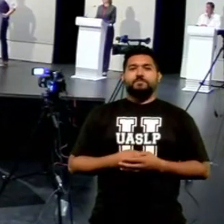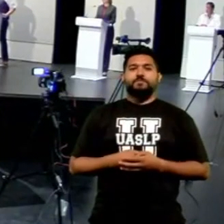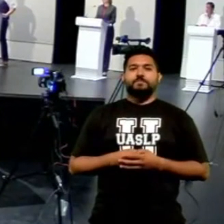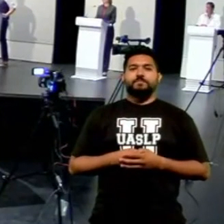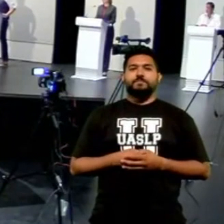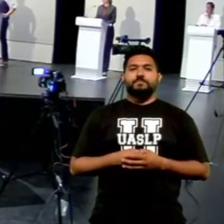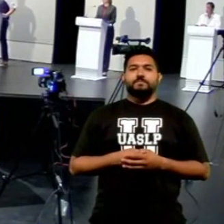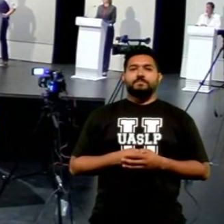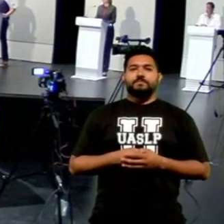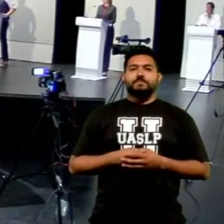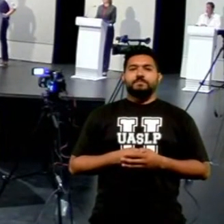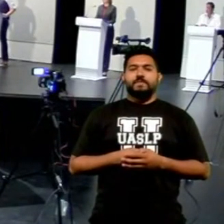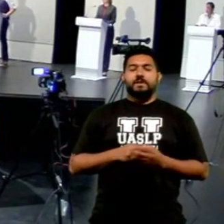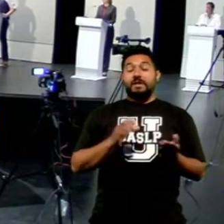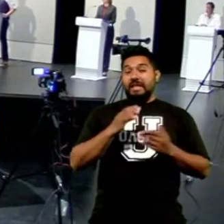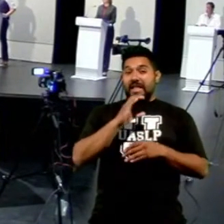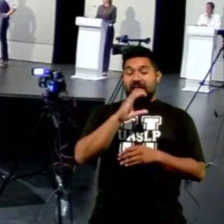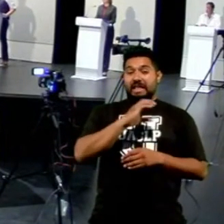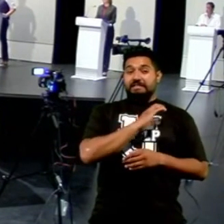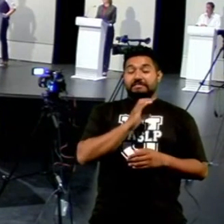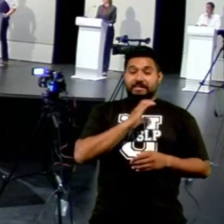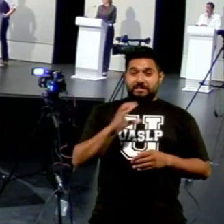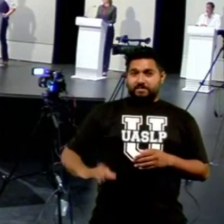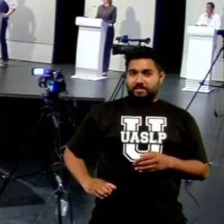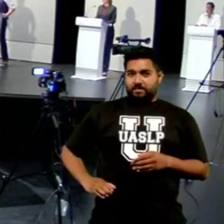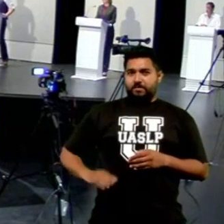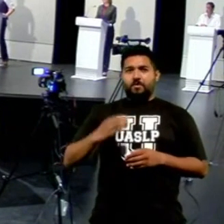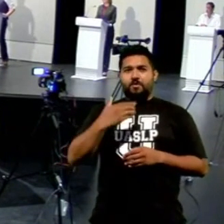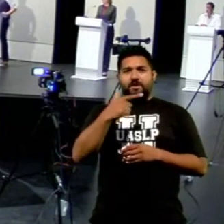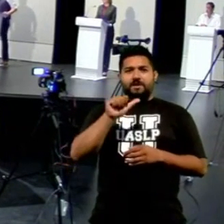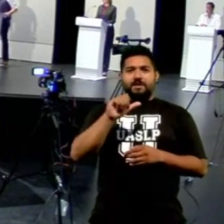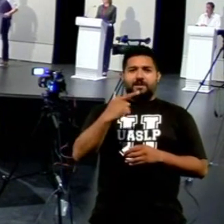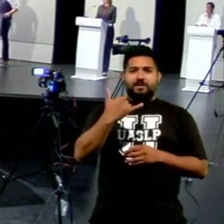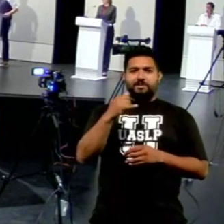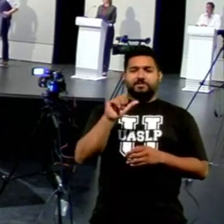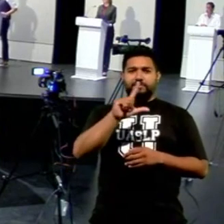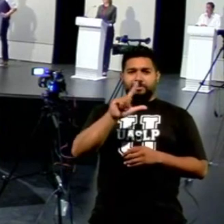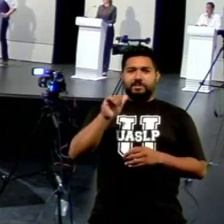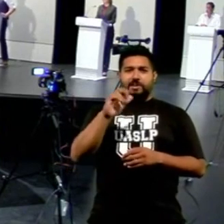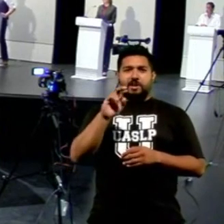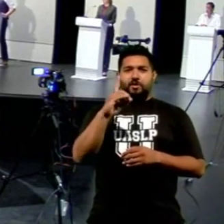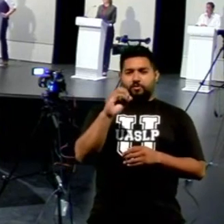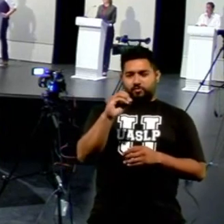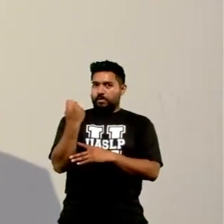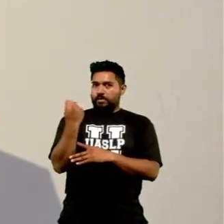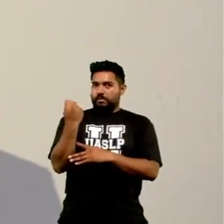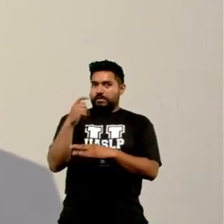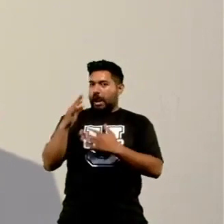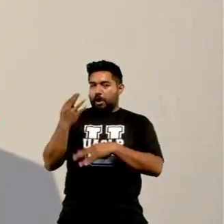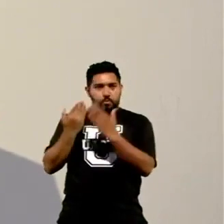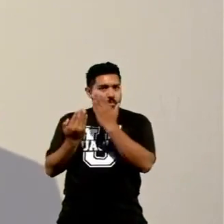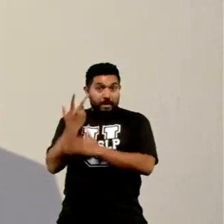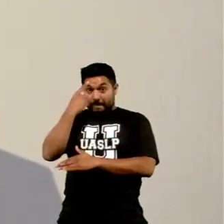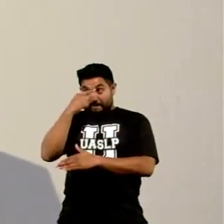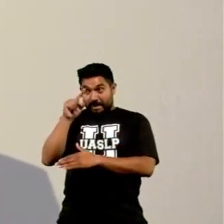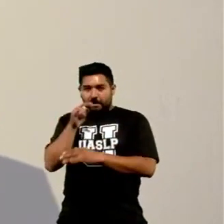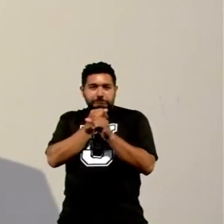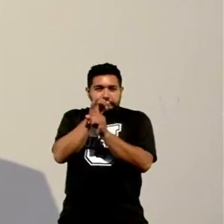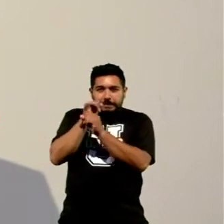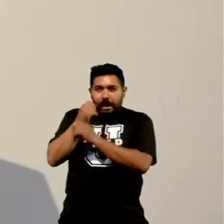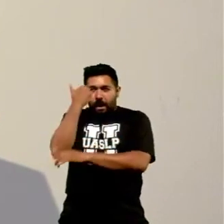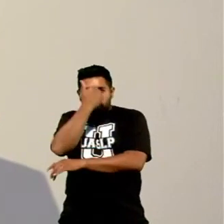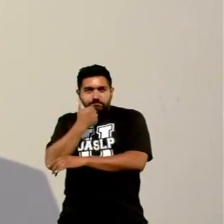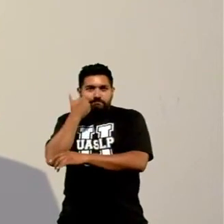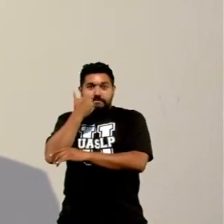este pasado domingo. Se llevó a cabo el primer debate entre los 9 candidatos y candidatas a la gubernatura de San Luis Potosí, en el que se abordaron temas como la